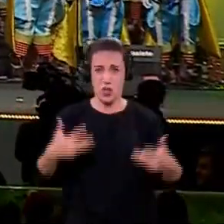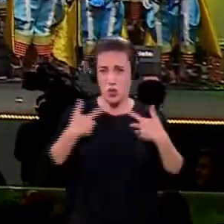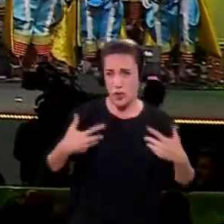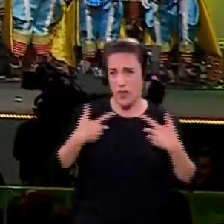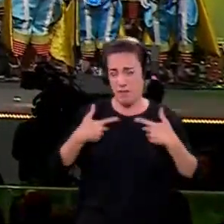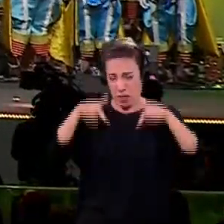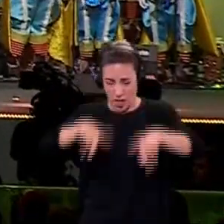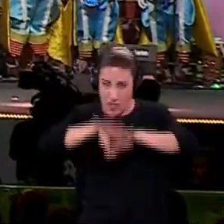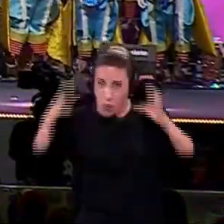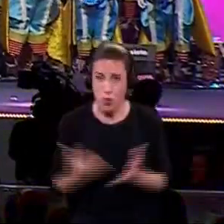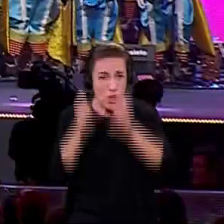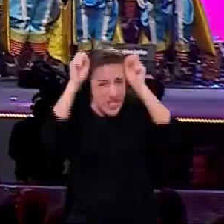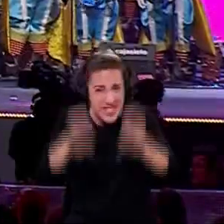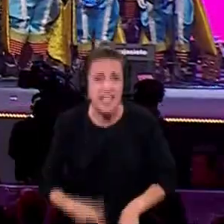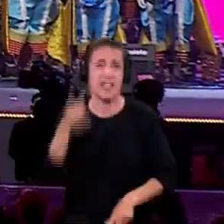en este mundo.